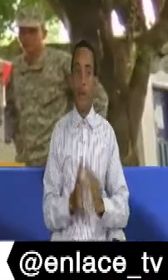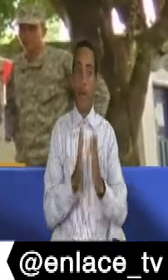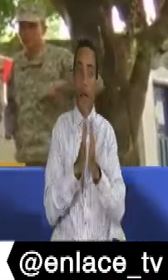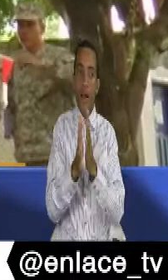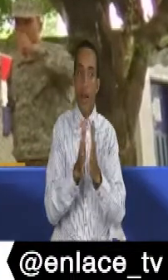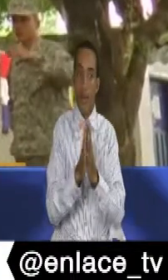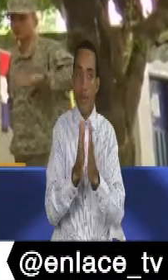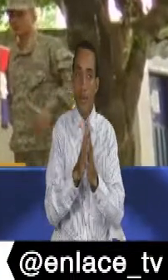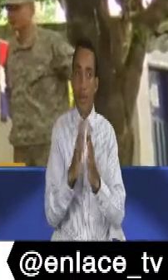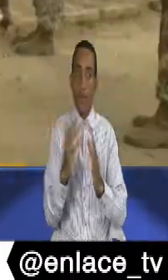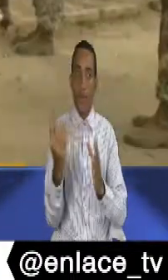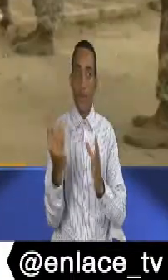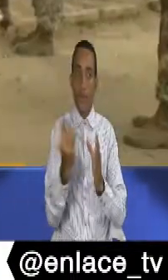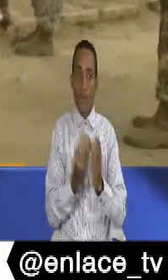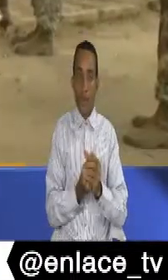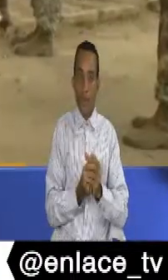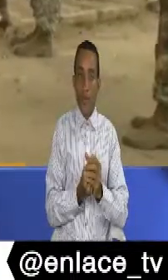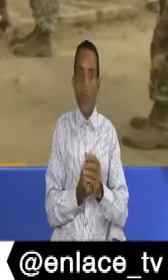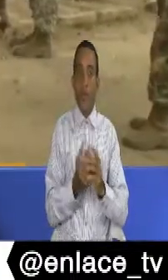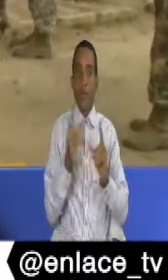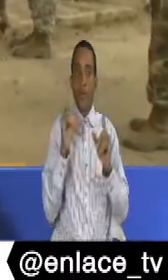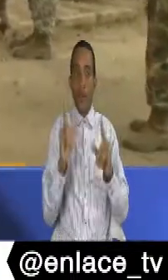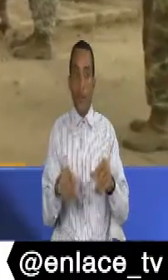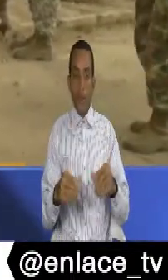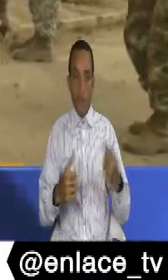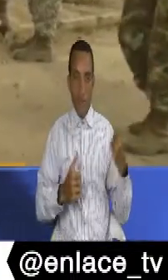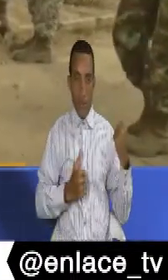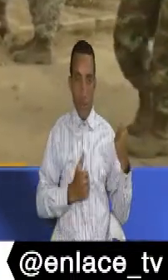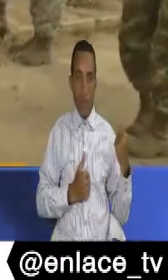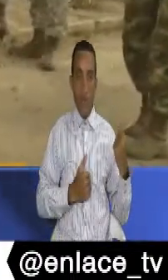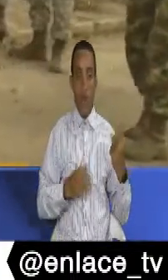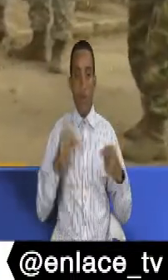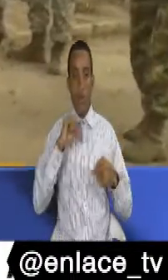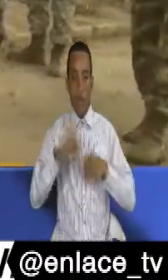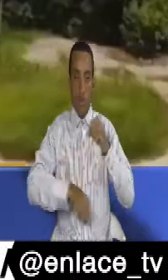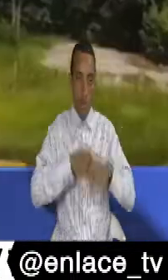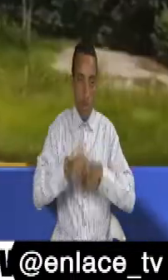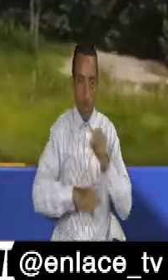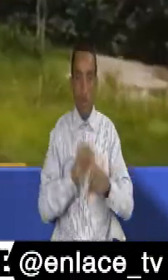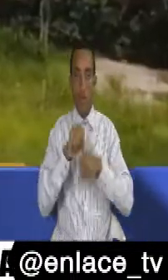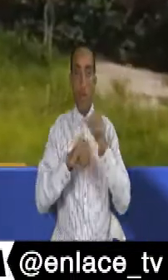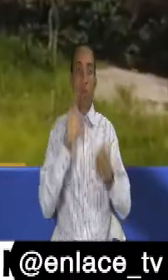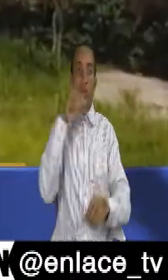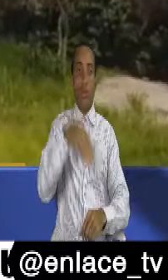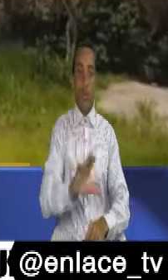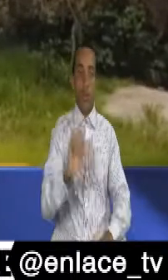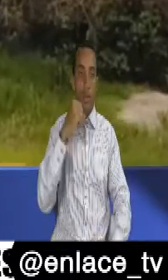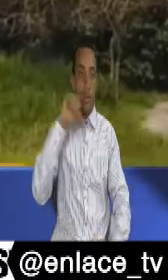el integrante de la Armada Nacional que ganó competencia de ciclomontañismo.